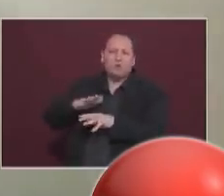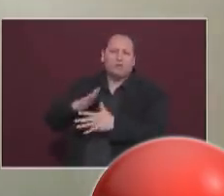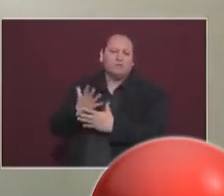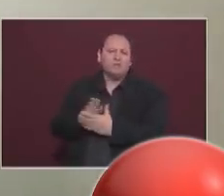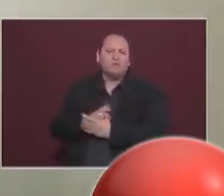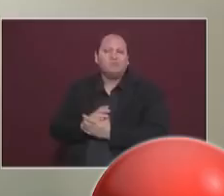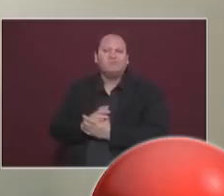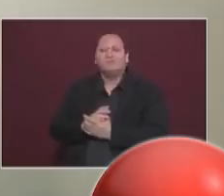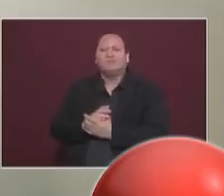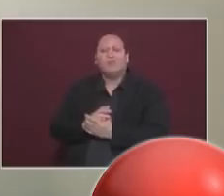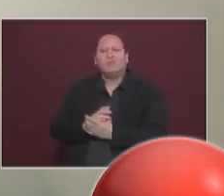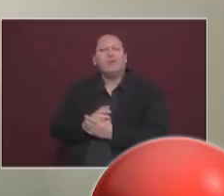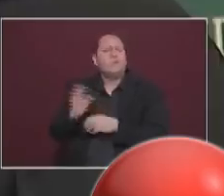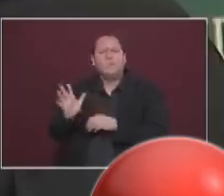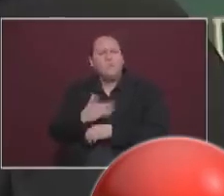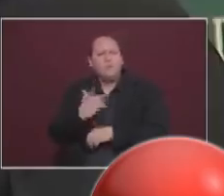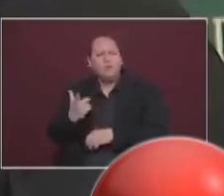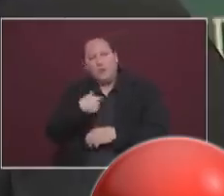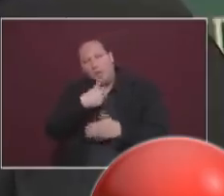porque